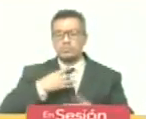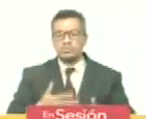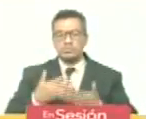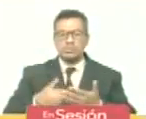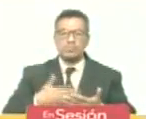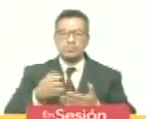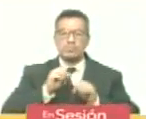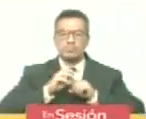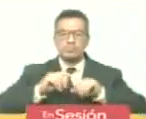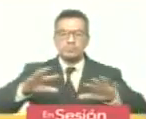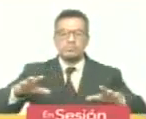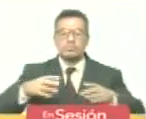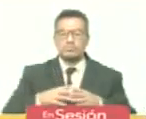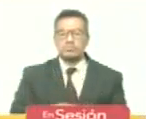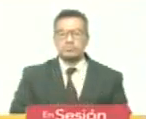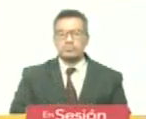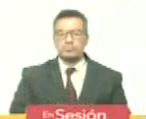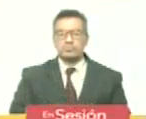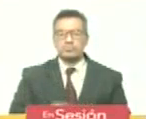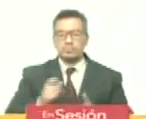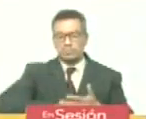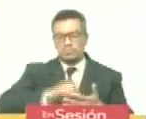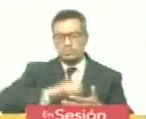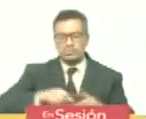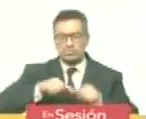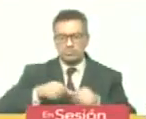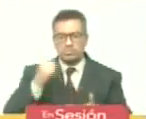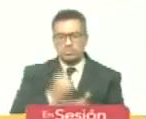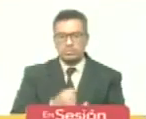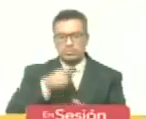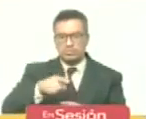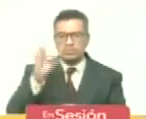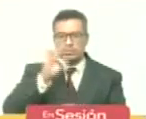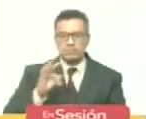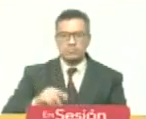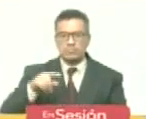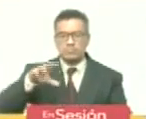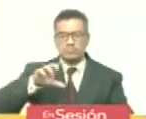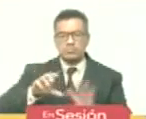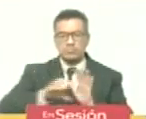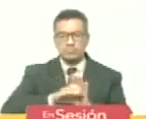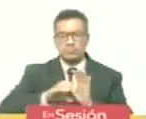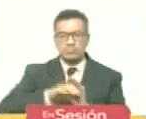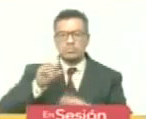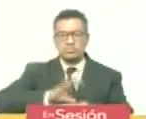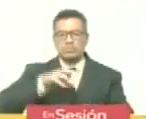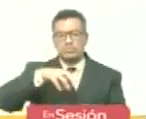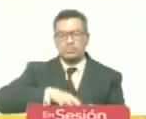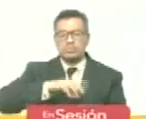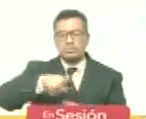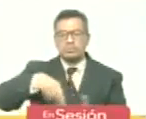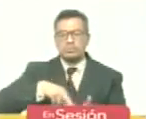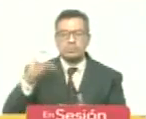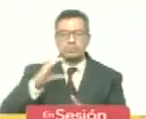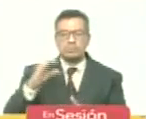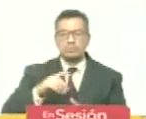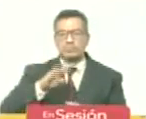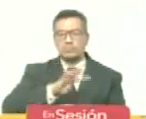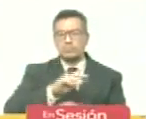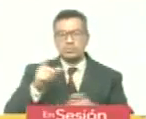máxima difusión al mismo. Dado, firmado y sellado en el Palacio Federal Legislativo, sede de la Asamblea Nacional en Caracas, a